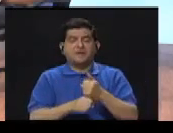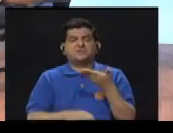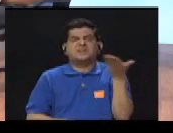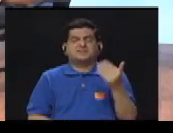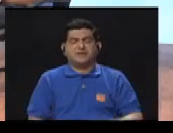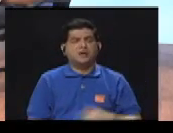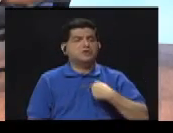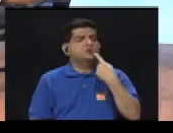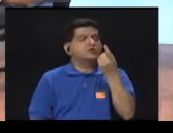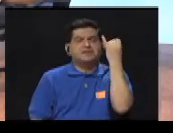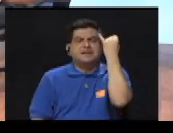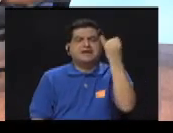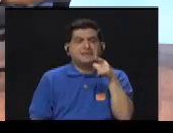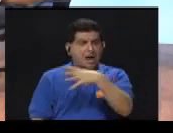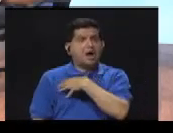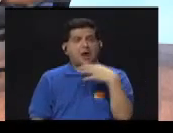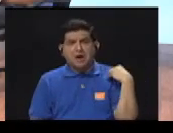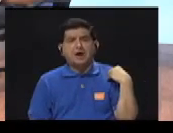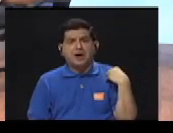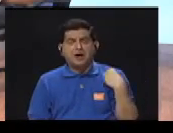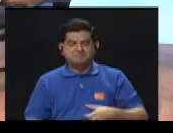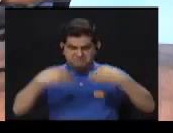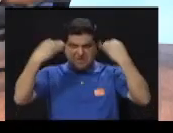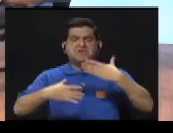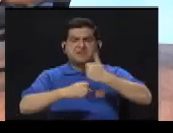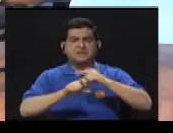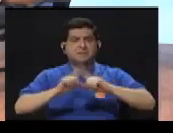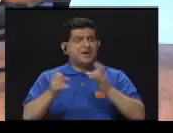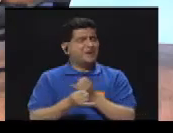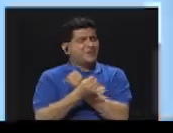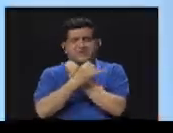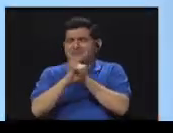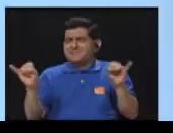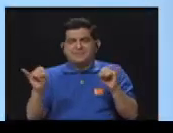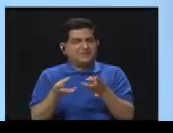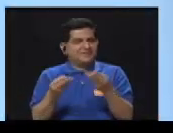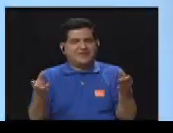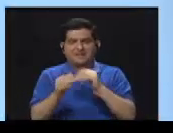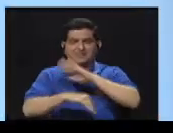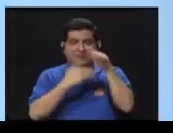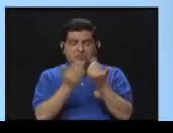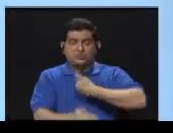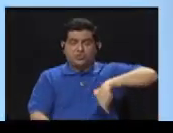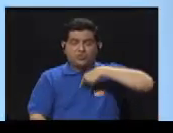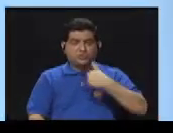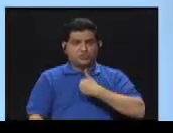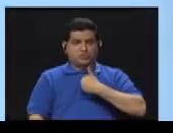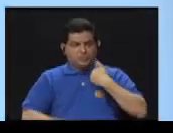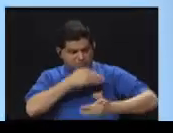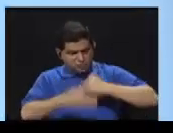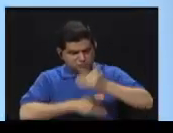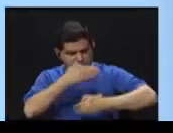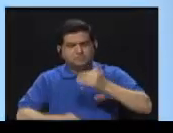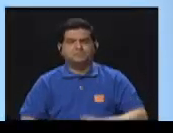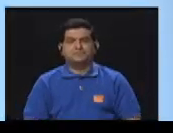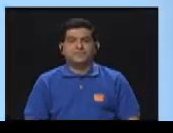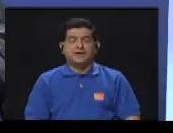Yo les conté mi idea, a ellos les gustó y decidimos hacerla. Pero es independiente desde el lado de la producción porque todo lo gestionamos nosotros mismos.